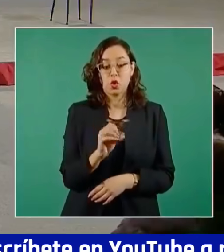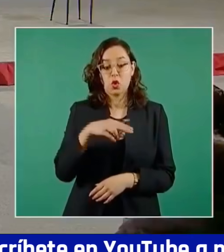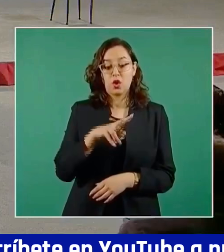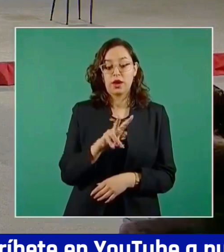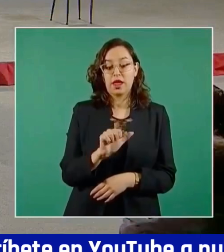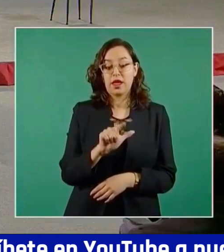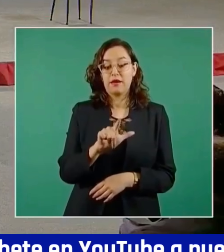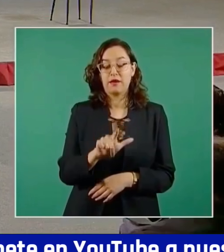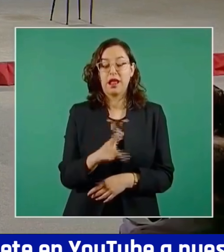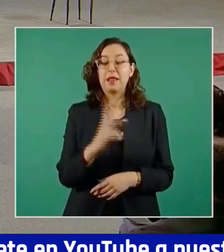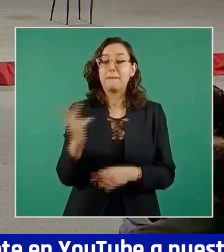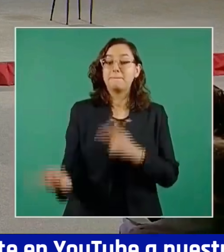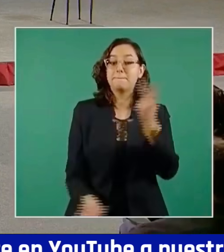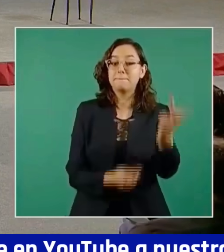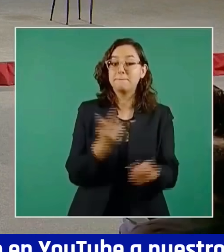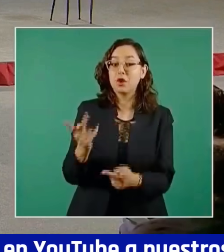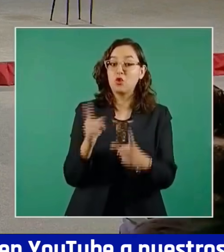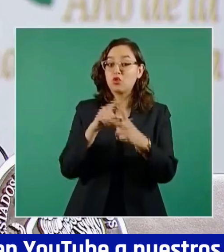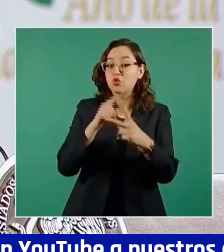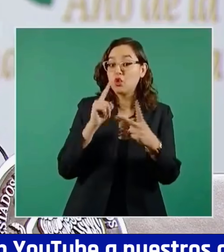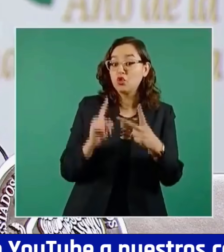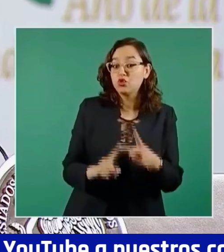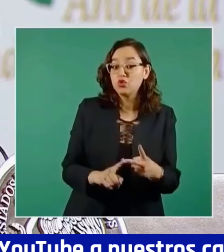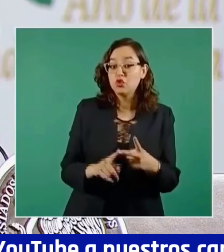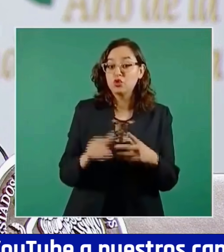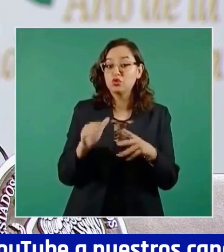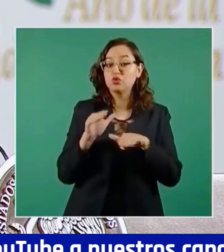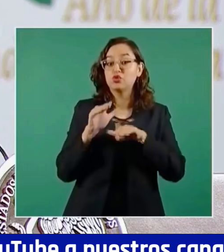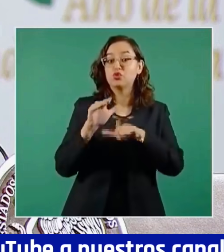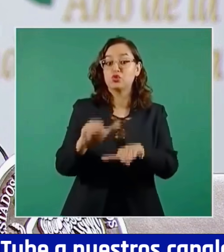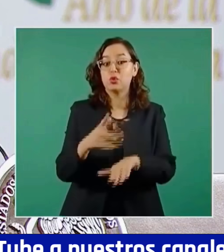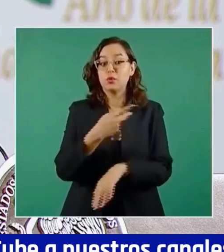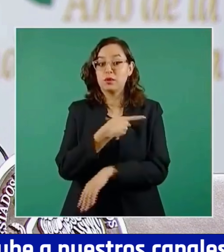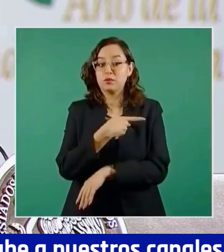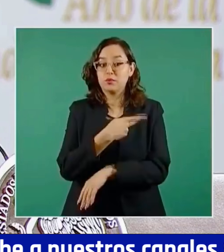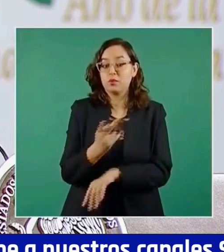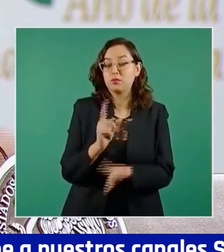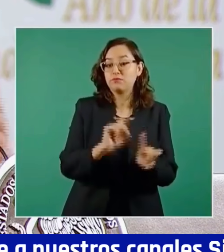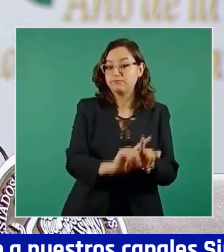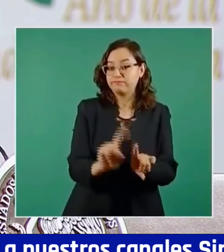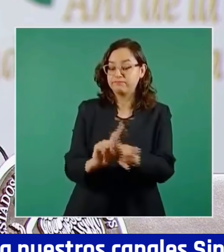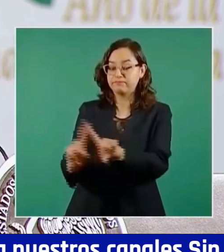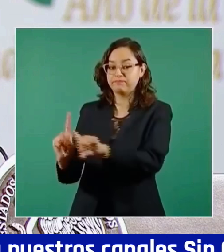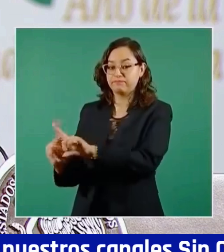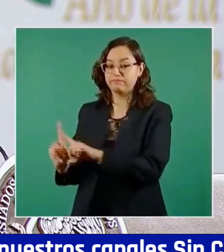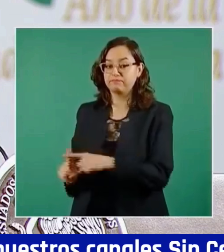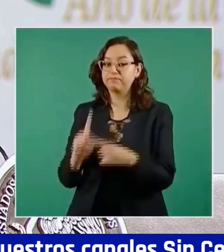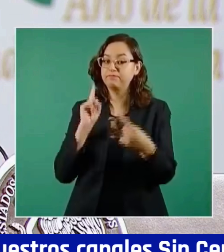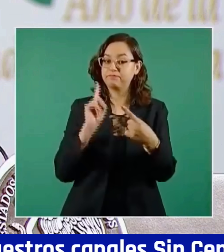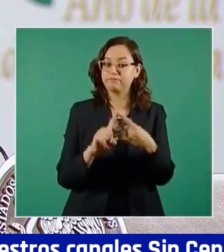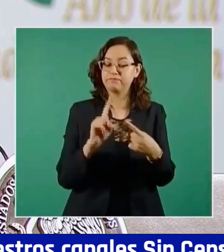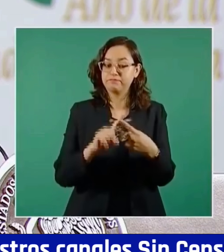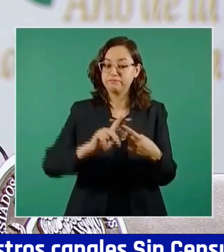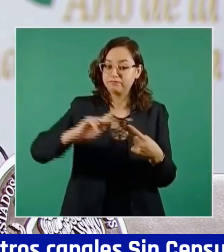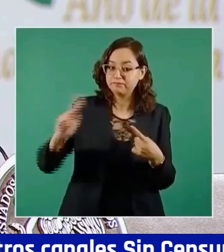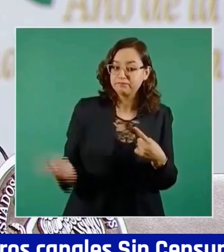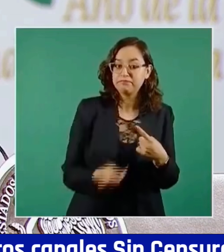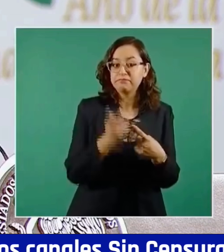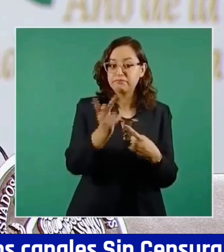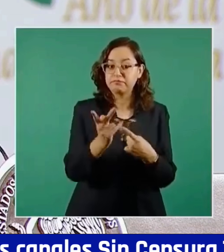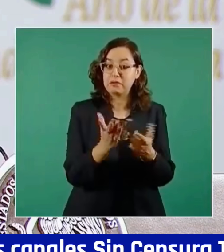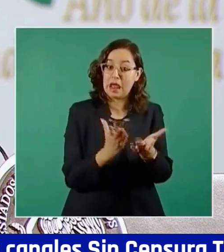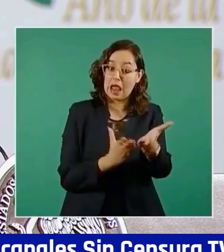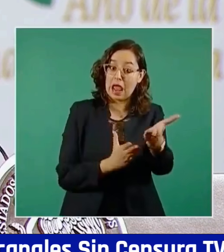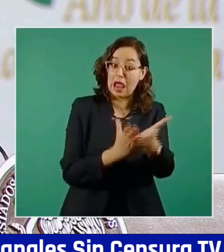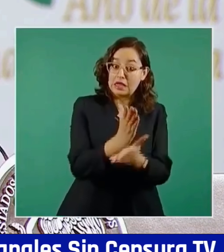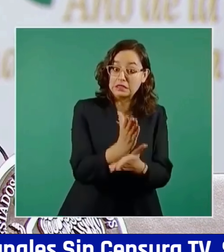2 preguntas sobre salud en una encuesta sobre pobreza multidimensional. Una pregunta sobre acceso a la